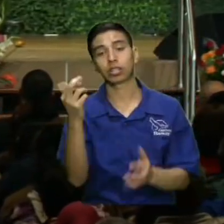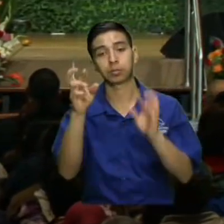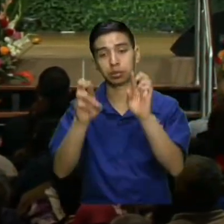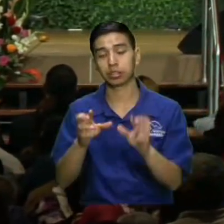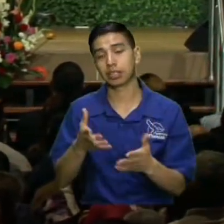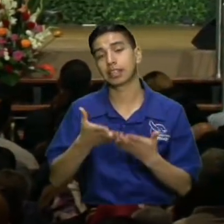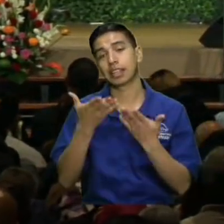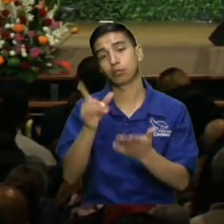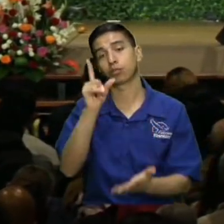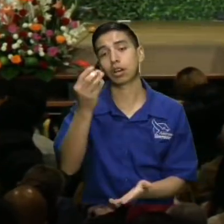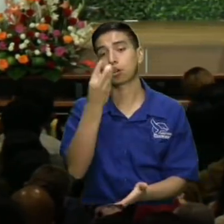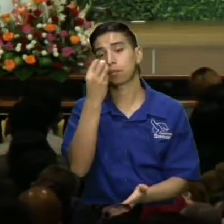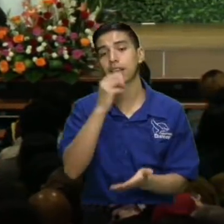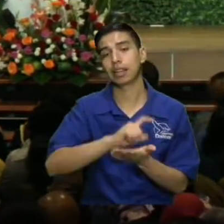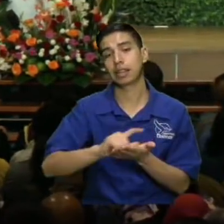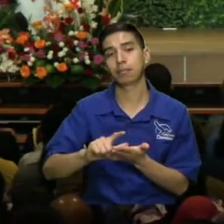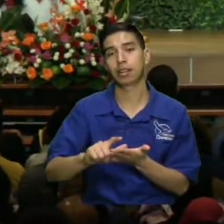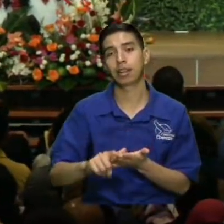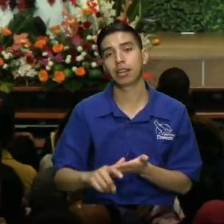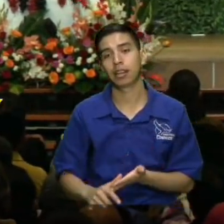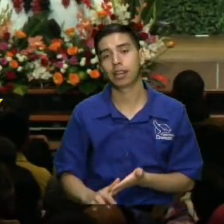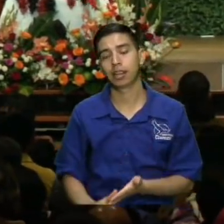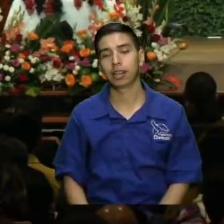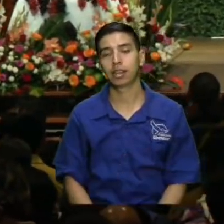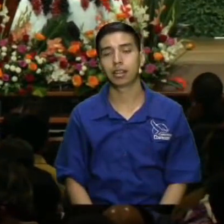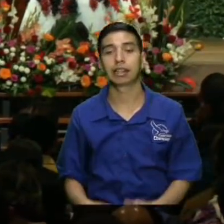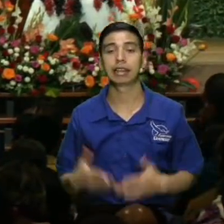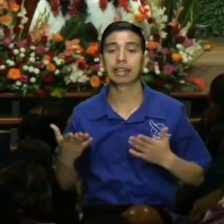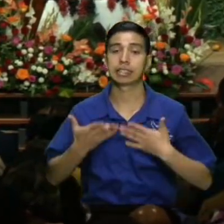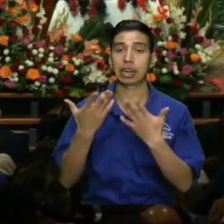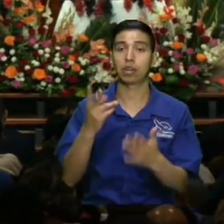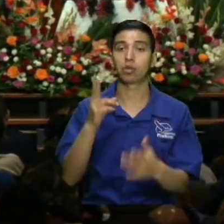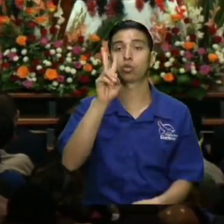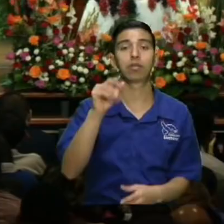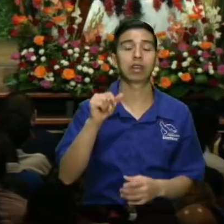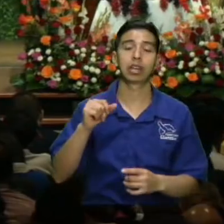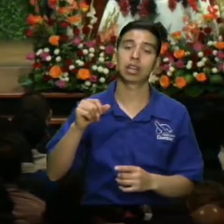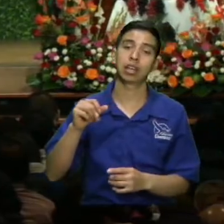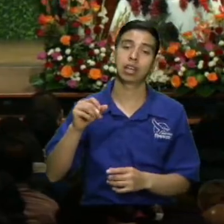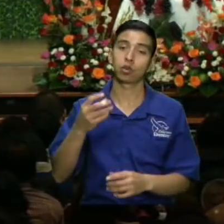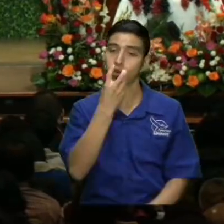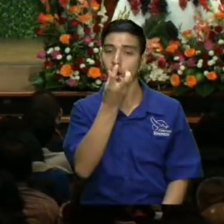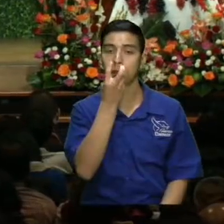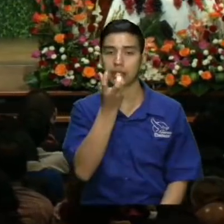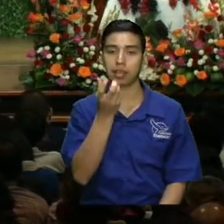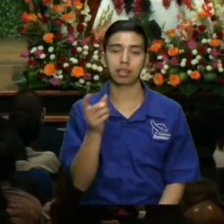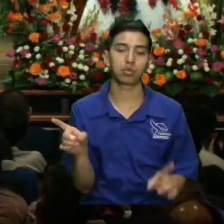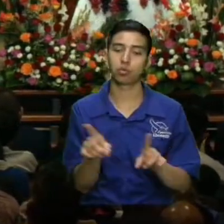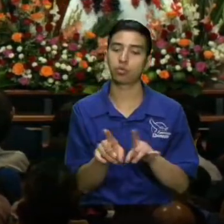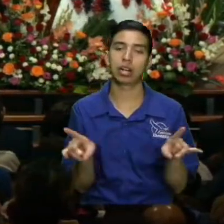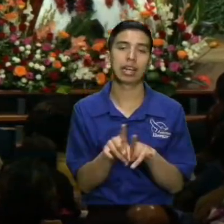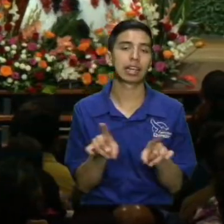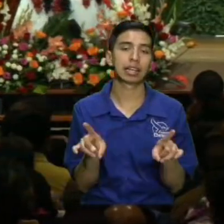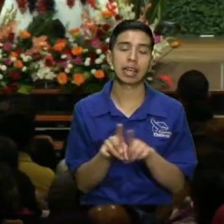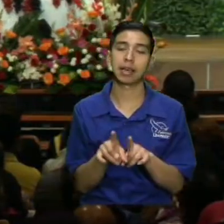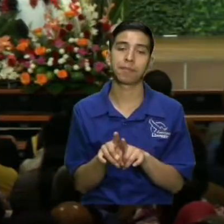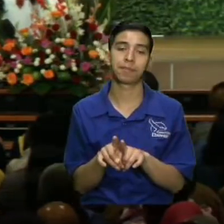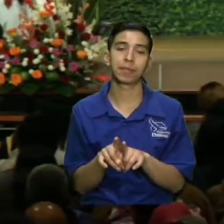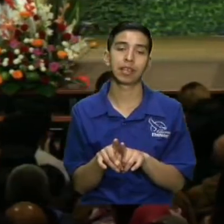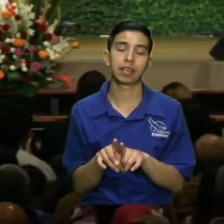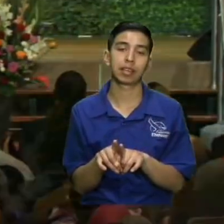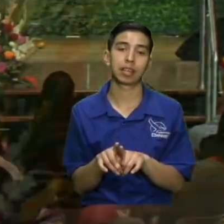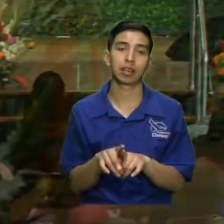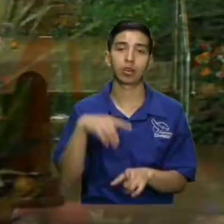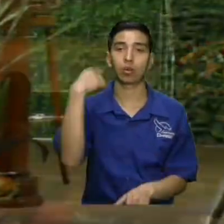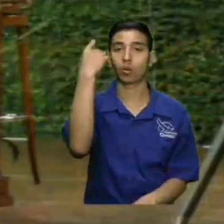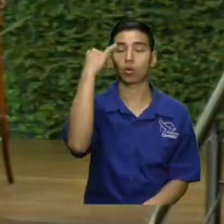Entonces le van a dar doble porción. Como cuando se sentaron a la mesa y Benjamín lo sentaron a